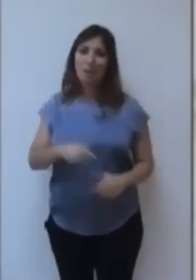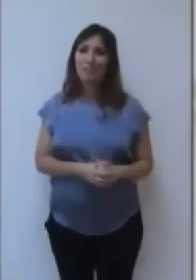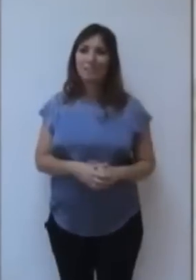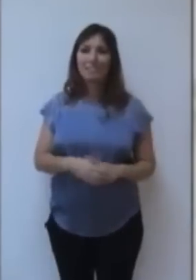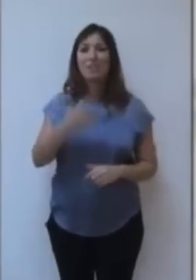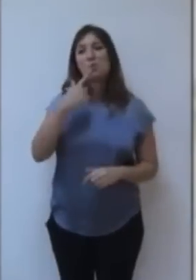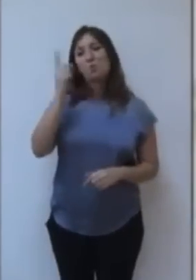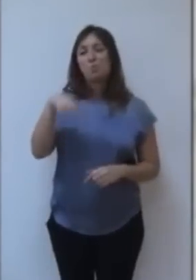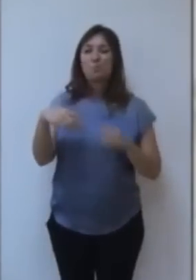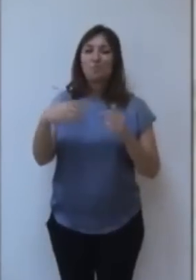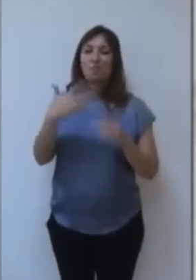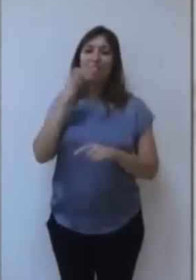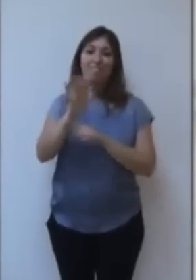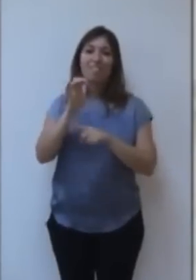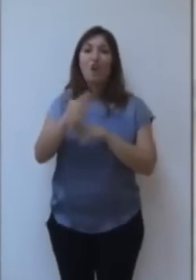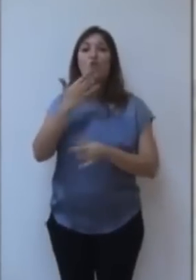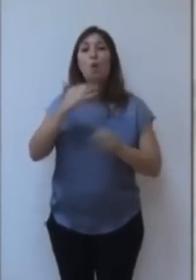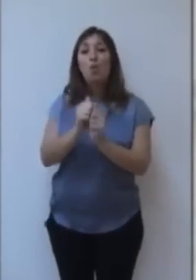estuvieron casados.